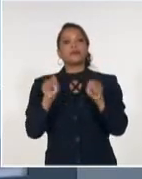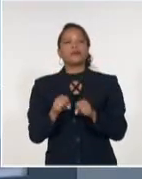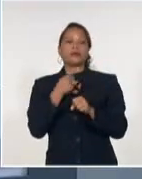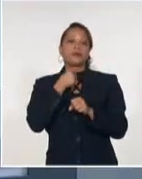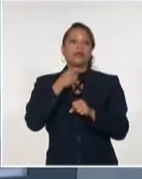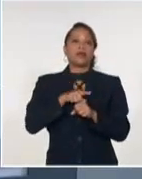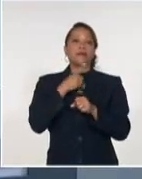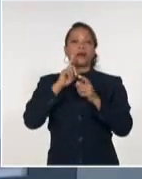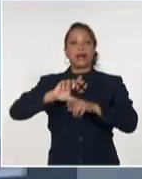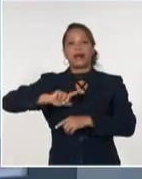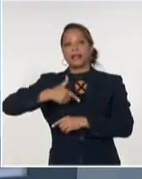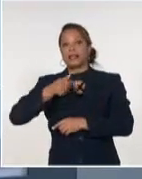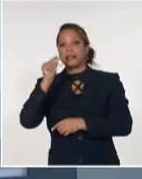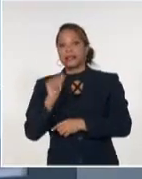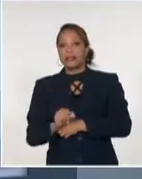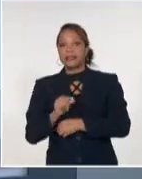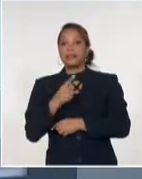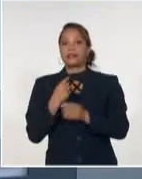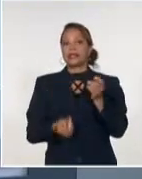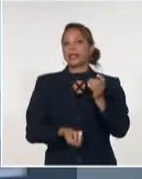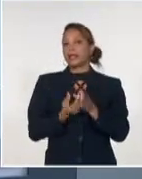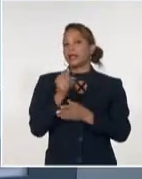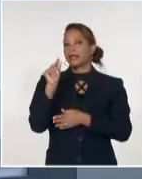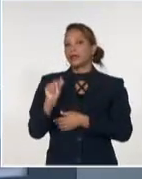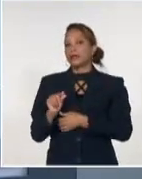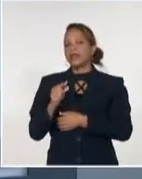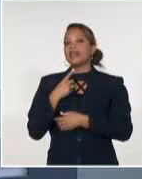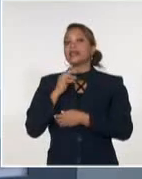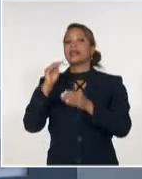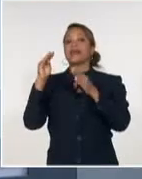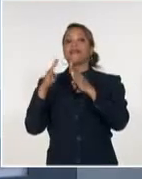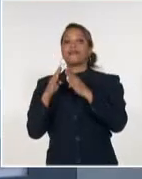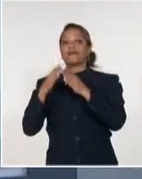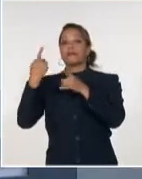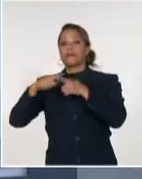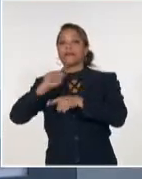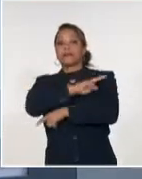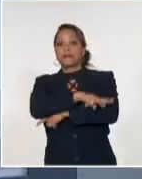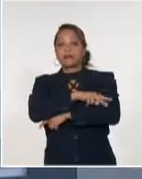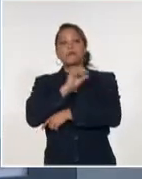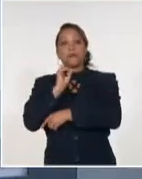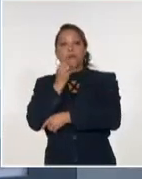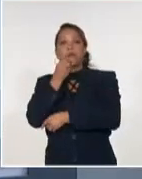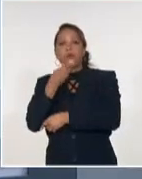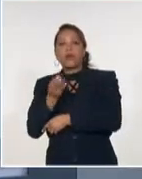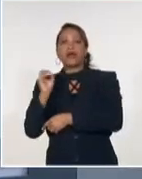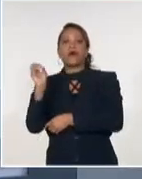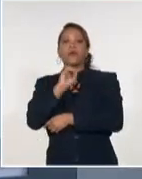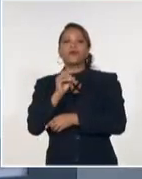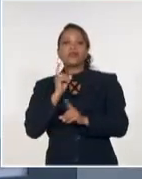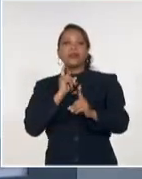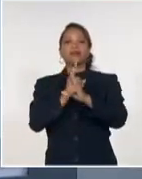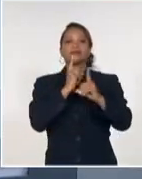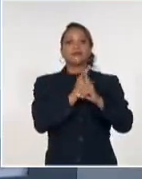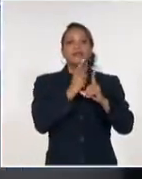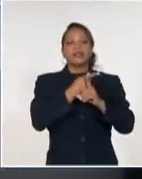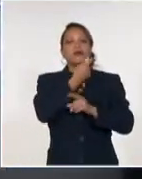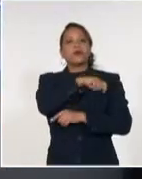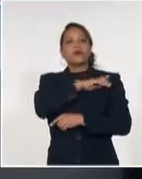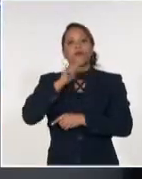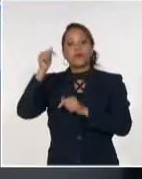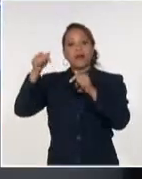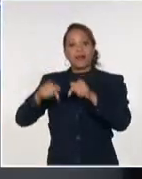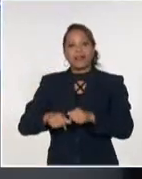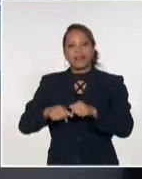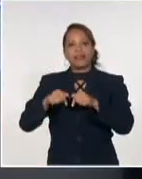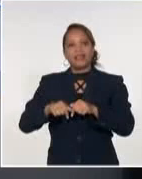nuestros intelectuales, nuestros creadores que residen fuera del país tengan la oportunidad de volver a encontrarse con los públicos aquí,